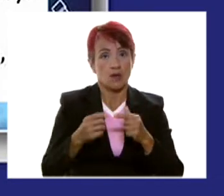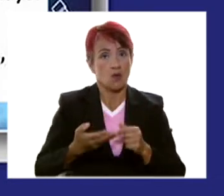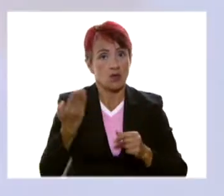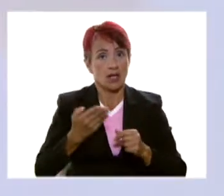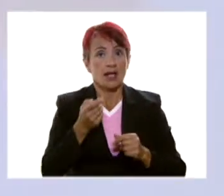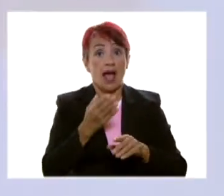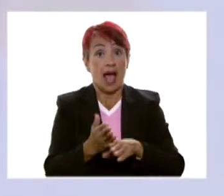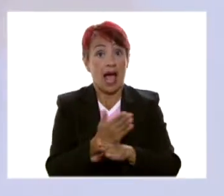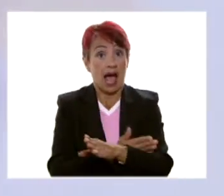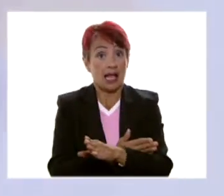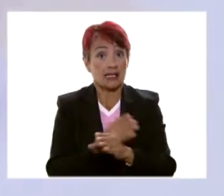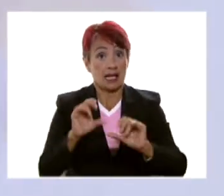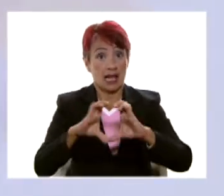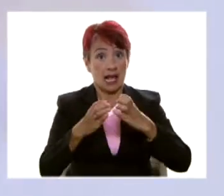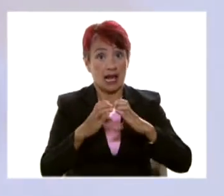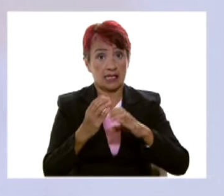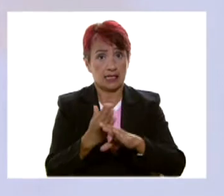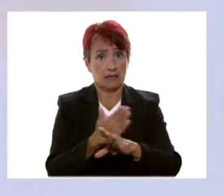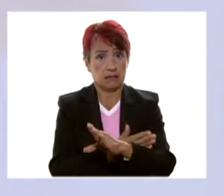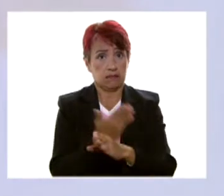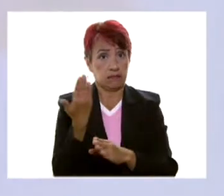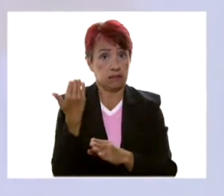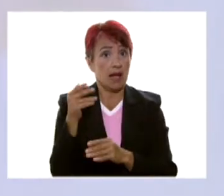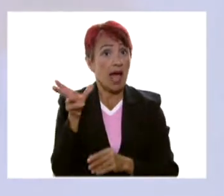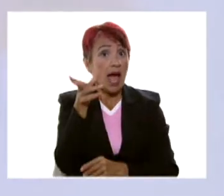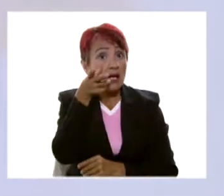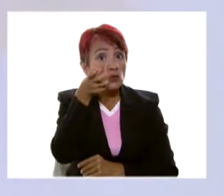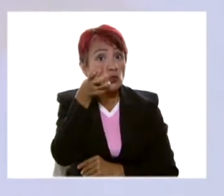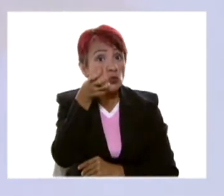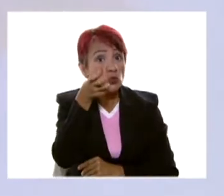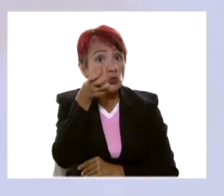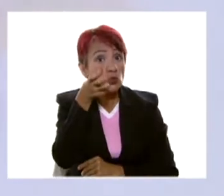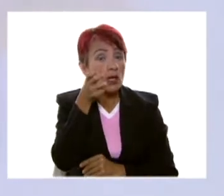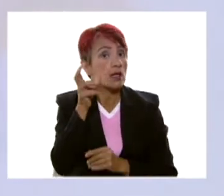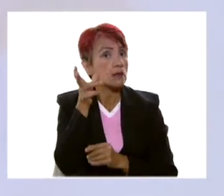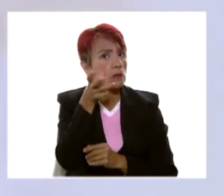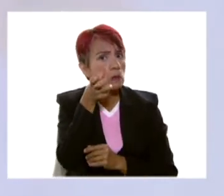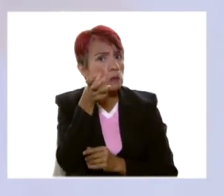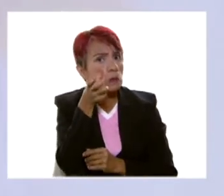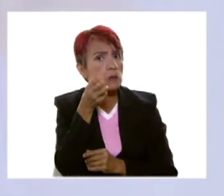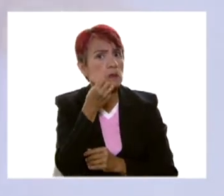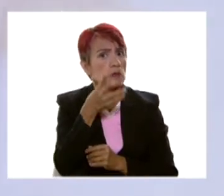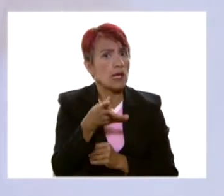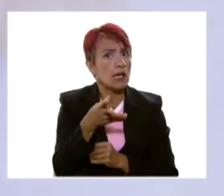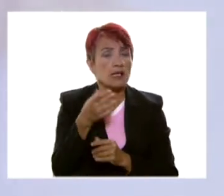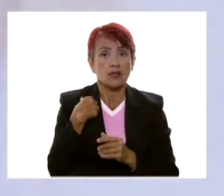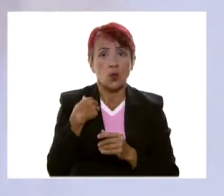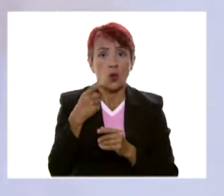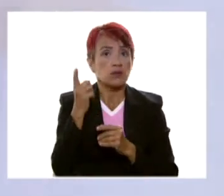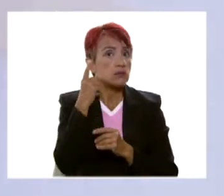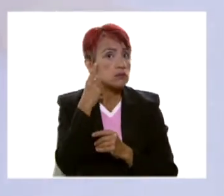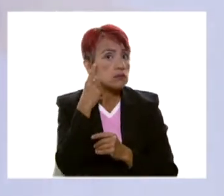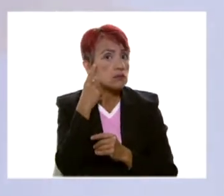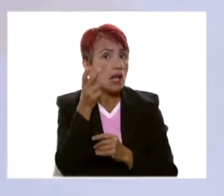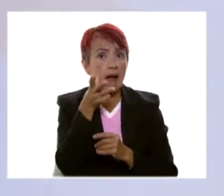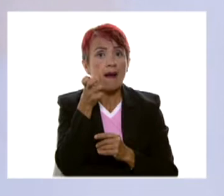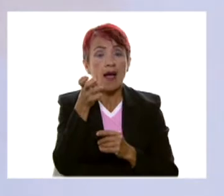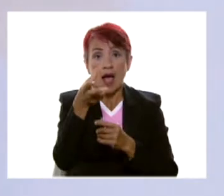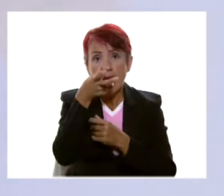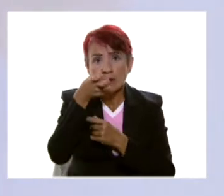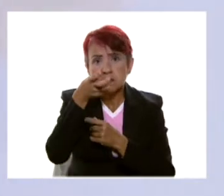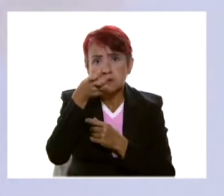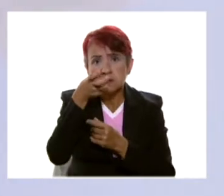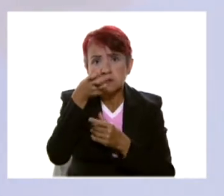Yo anteriormente en otras clases estábamos hablando sobre oír y escuchar. Cuando yo hablo de oír, es oír obviamente, pero cuando es escuchar es puedo dar